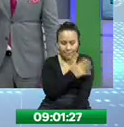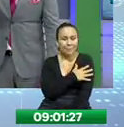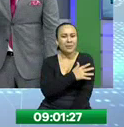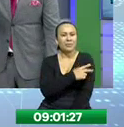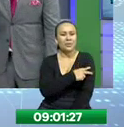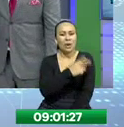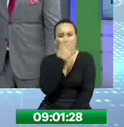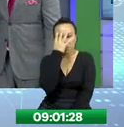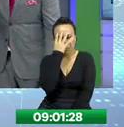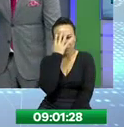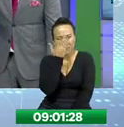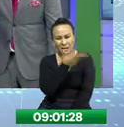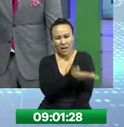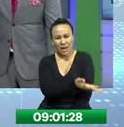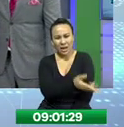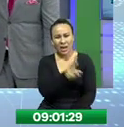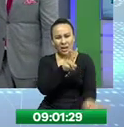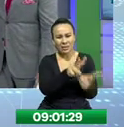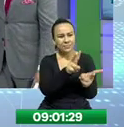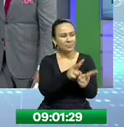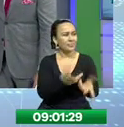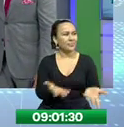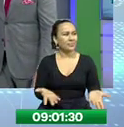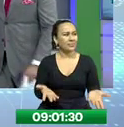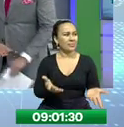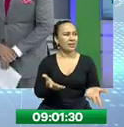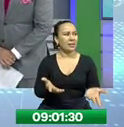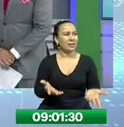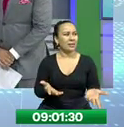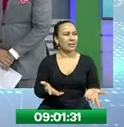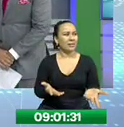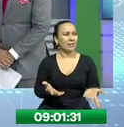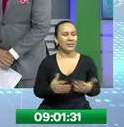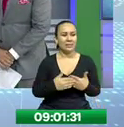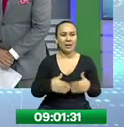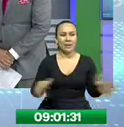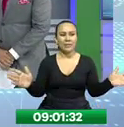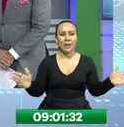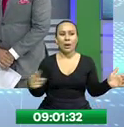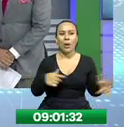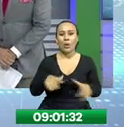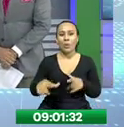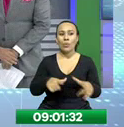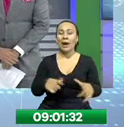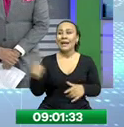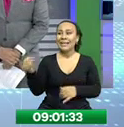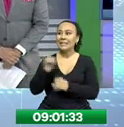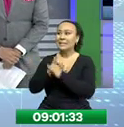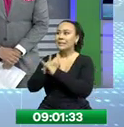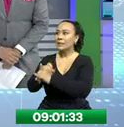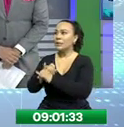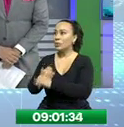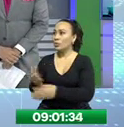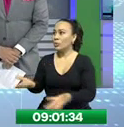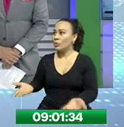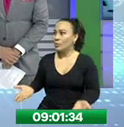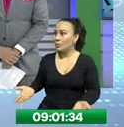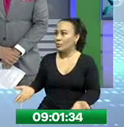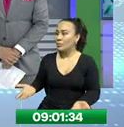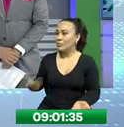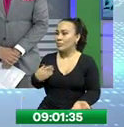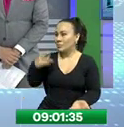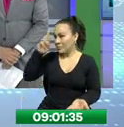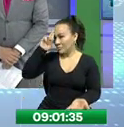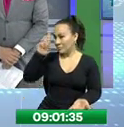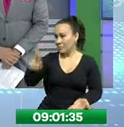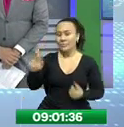parte, en el establecimiento. O sea, en ninguna parte, imagínate, un espectáculo de esa naturaleza, pero en un establecimiento educativo, eso sí es de